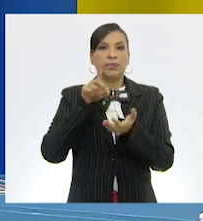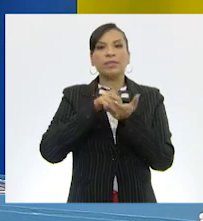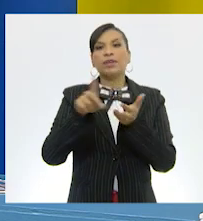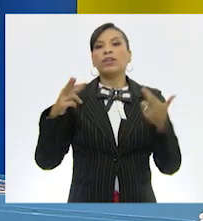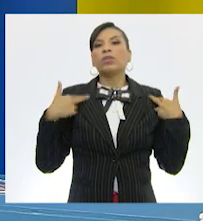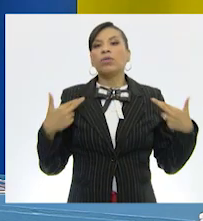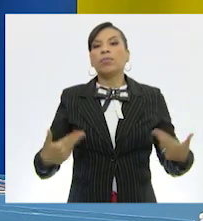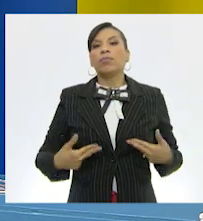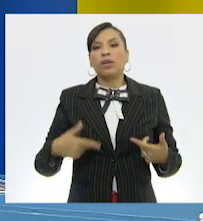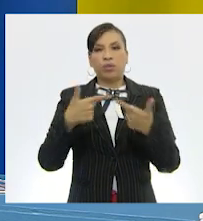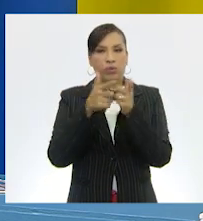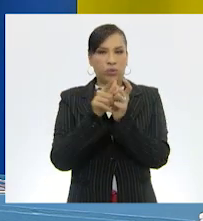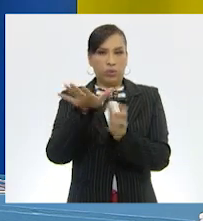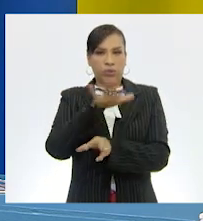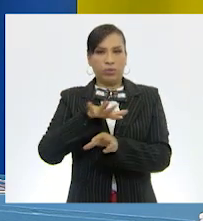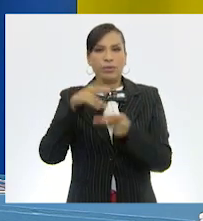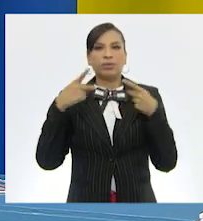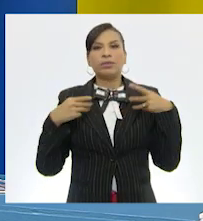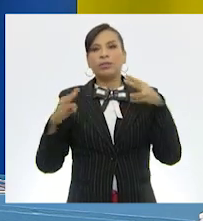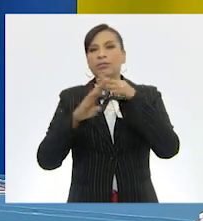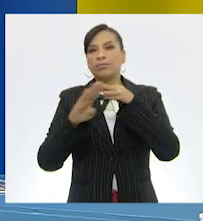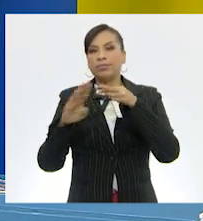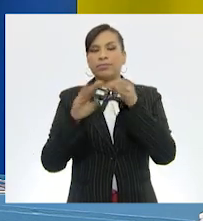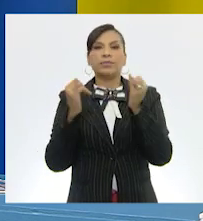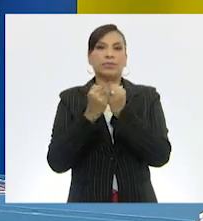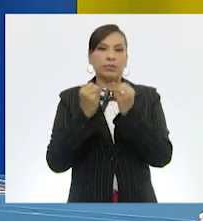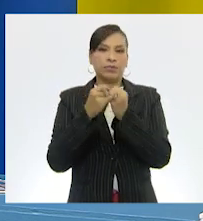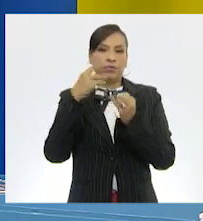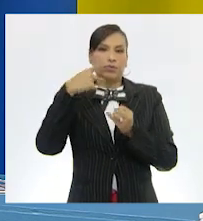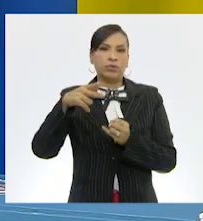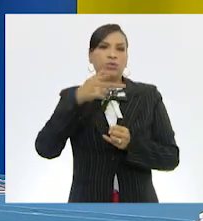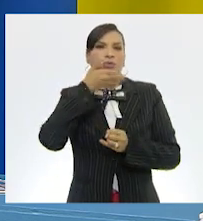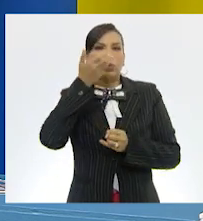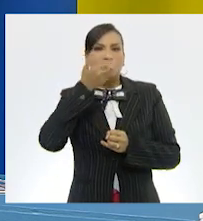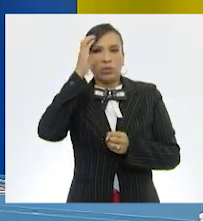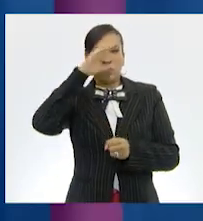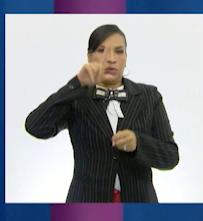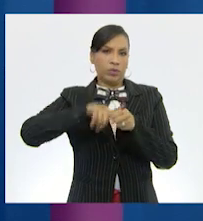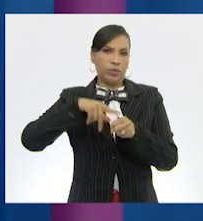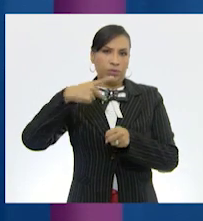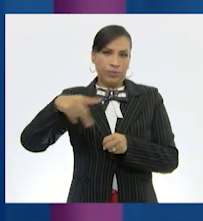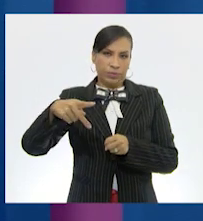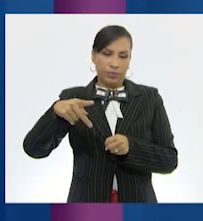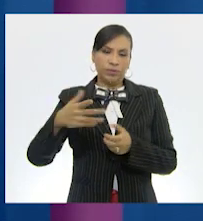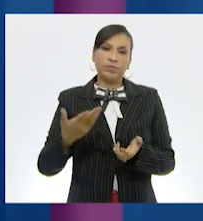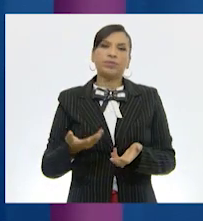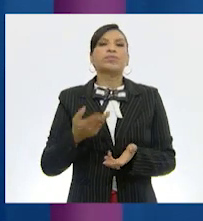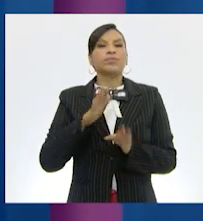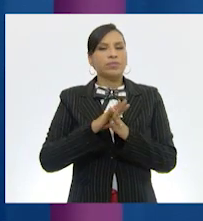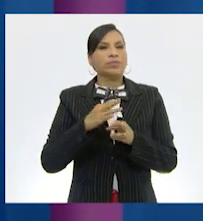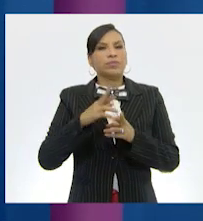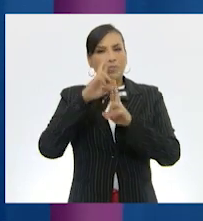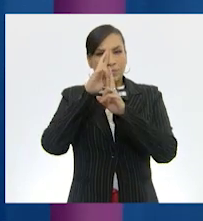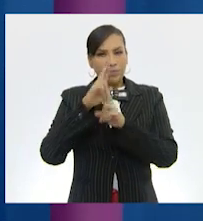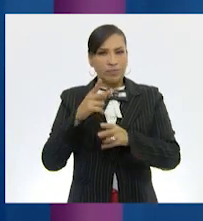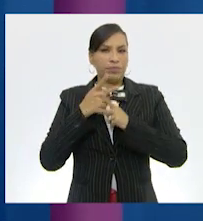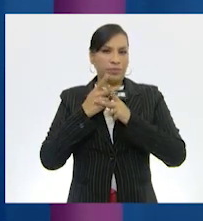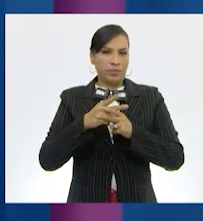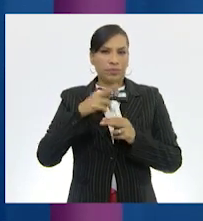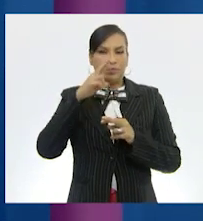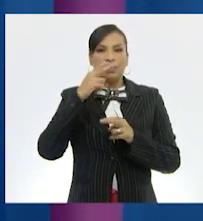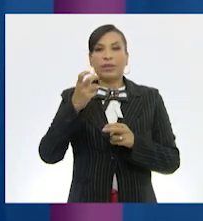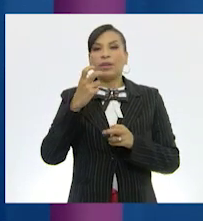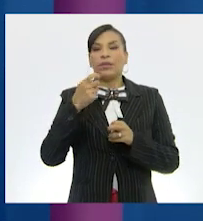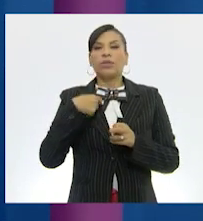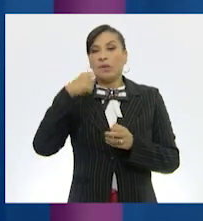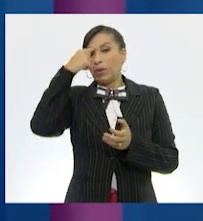derechos humanos de estos migrantes, así como su identidad cultural. Tolerancia y respeto ante todo es